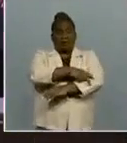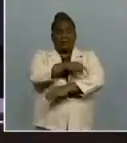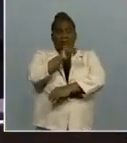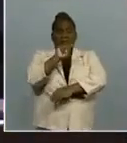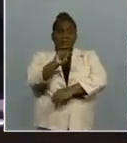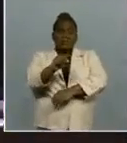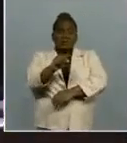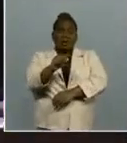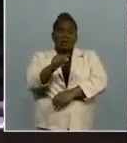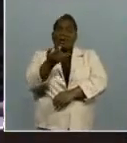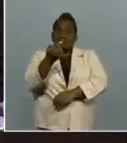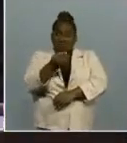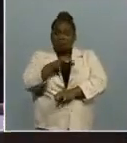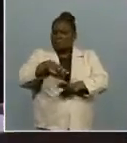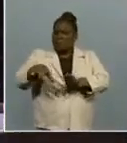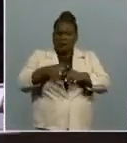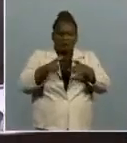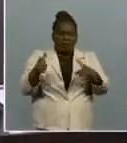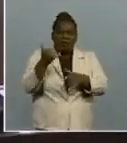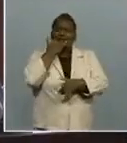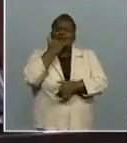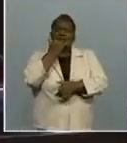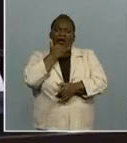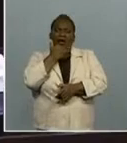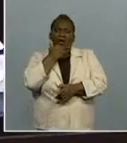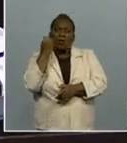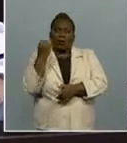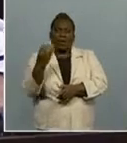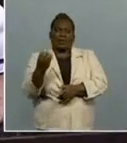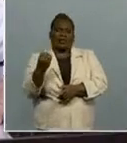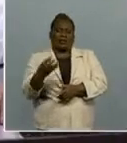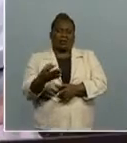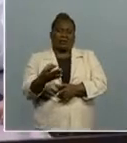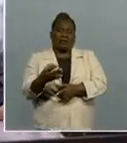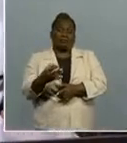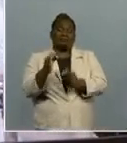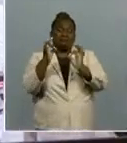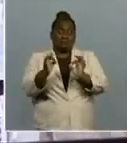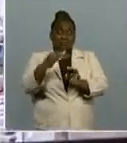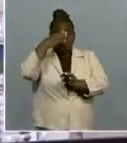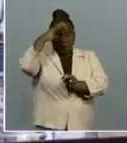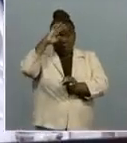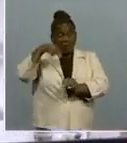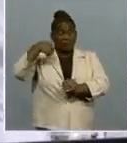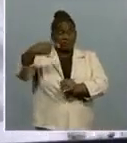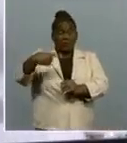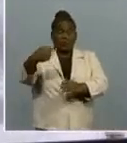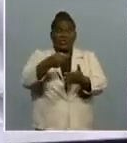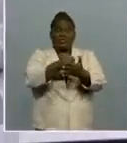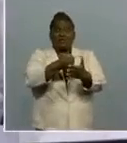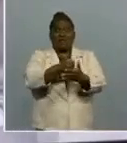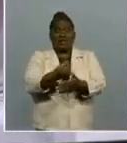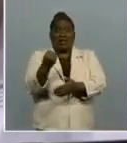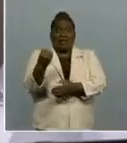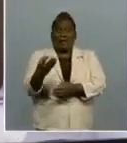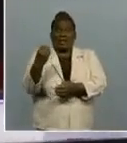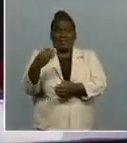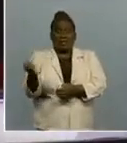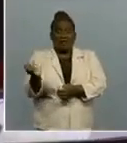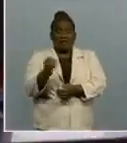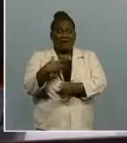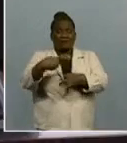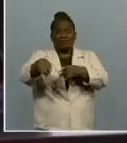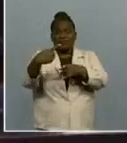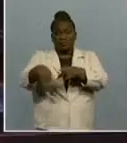calumnia en la era de la post verdad es una realidad que cuba enfrenta a todos los días mientras persiste en su